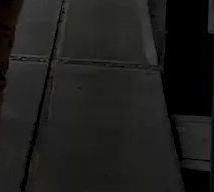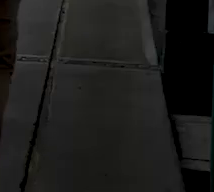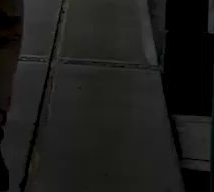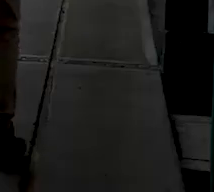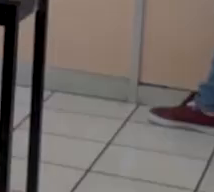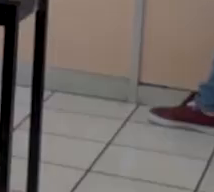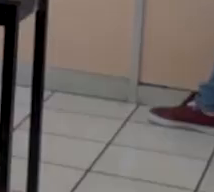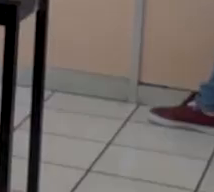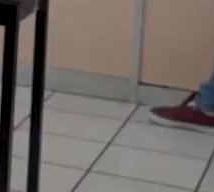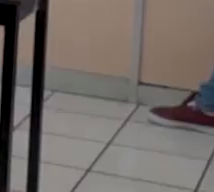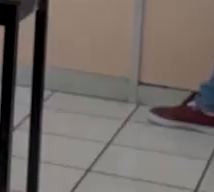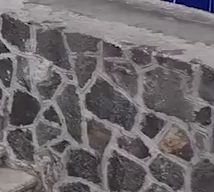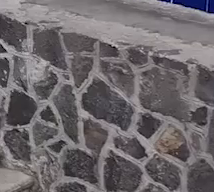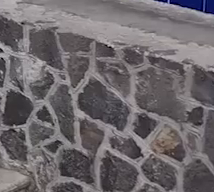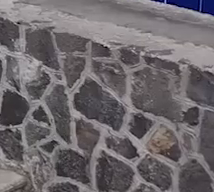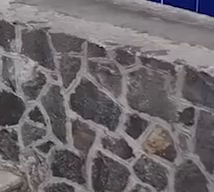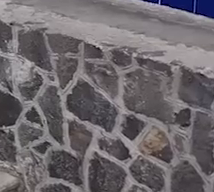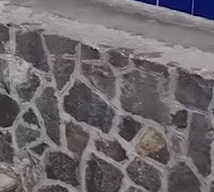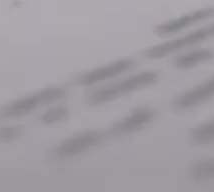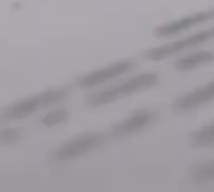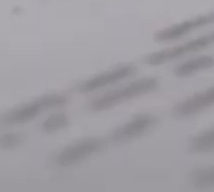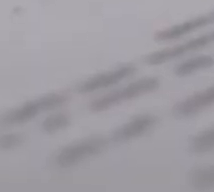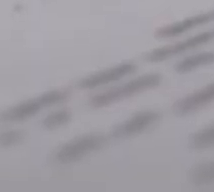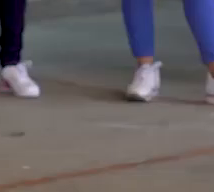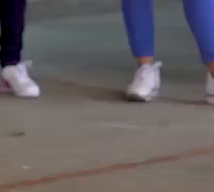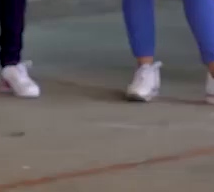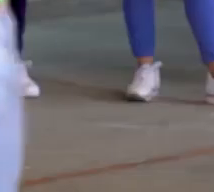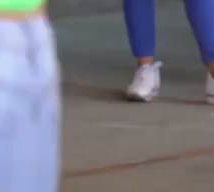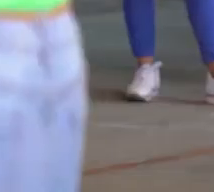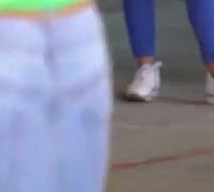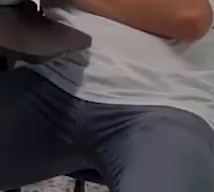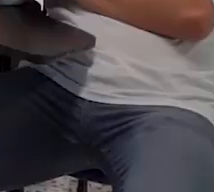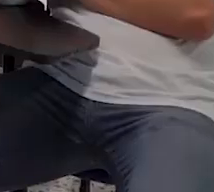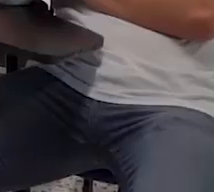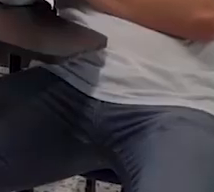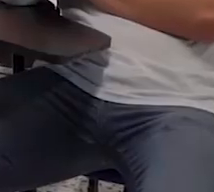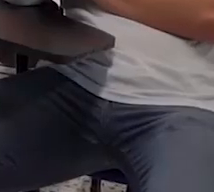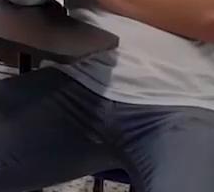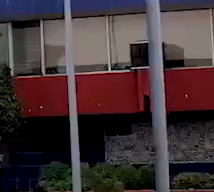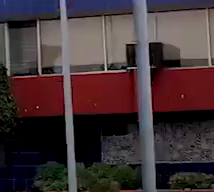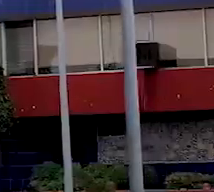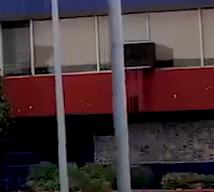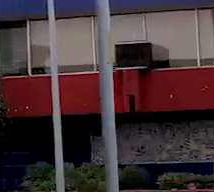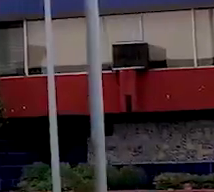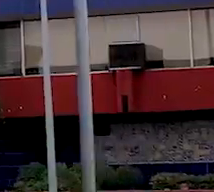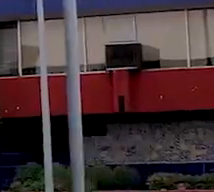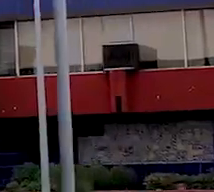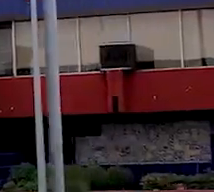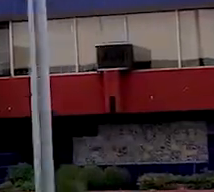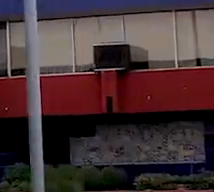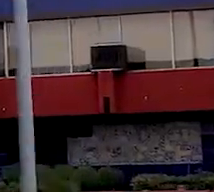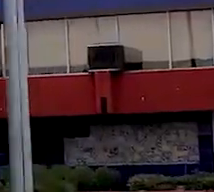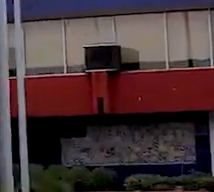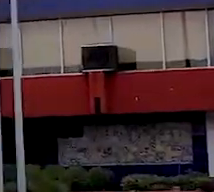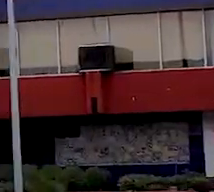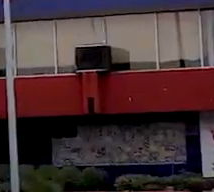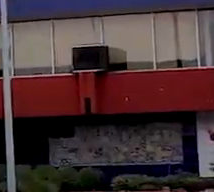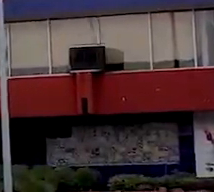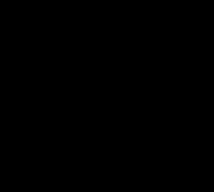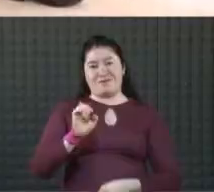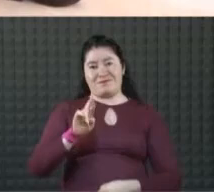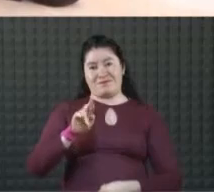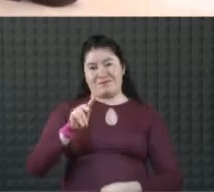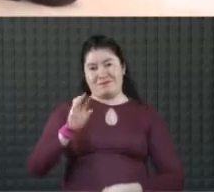logremos que todo joven que entre a este plantel salga con un diploma de bachillerato. Muchísimas gracias a todos por su